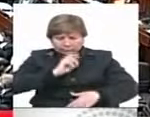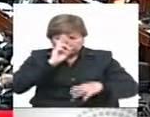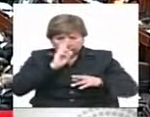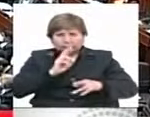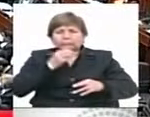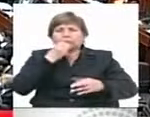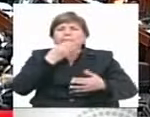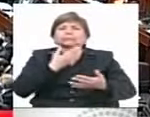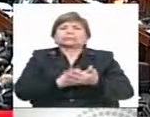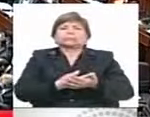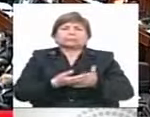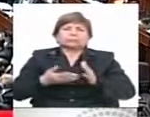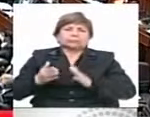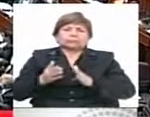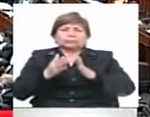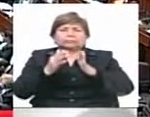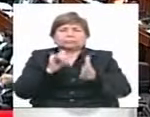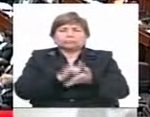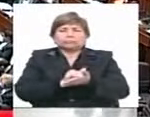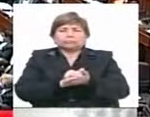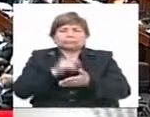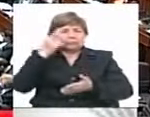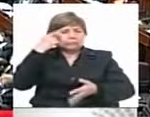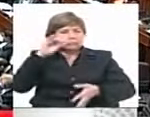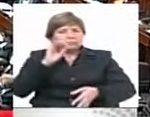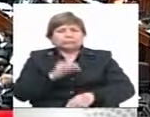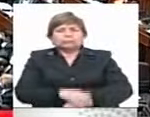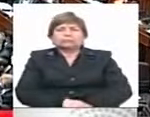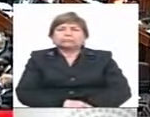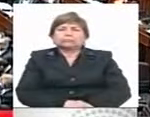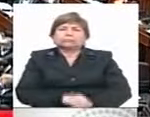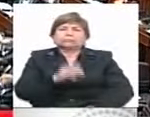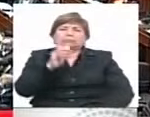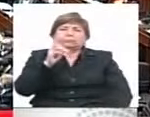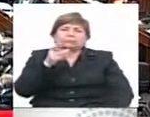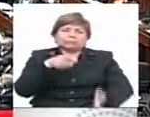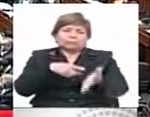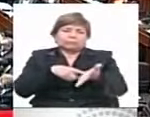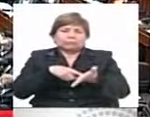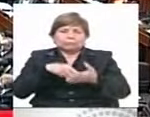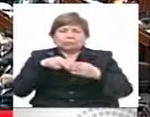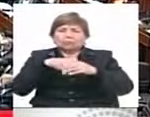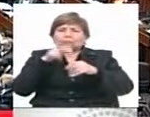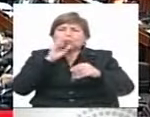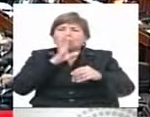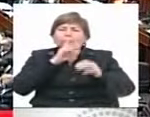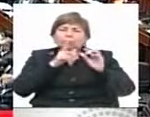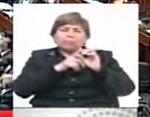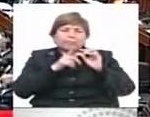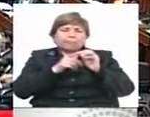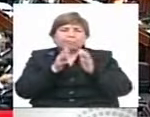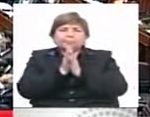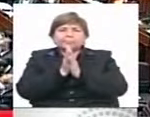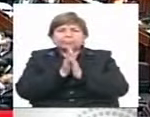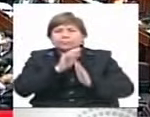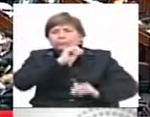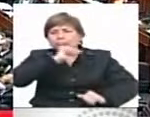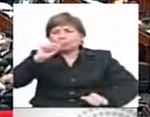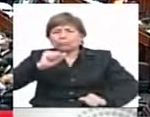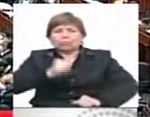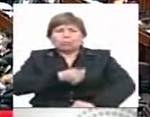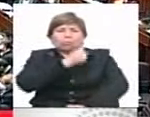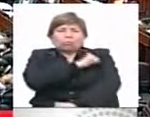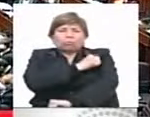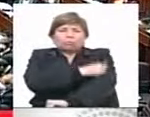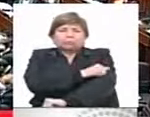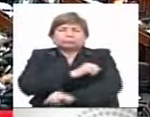maneras. Durante las sesiones está facultado para, inciso D, exigir el retiro de frases ofensivas proferidas contra las autoridades, los miembros